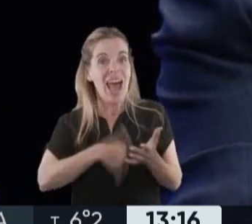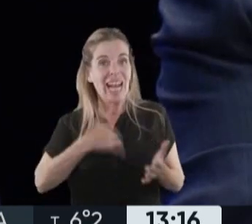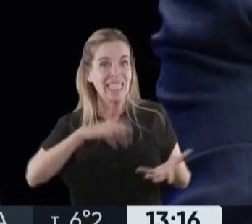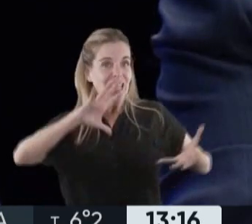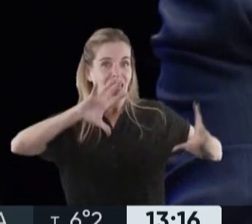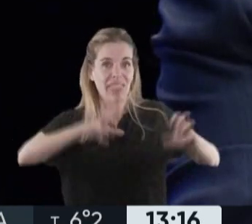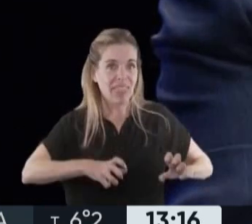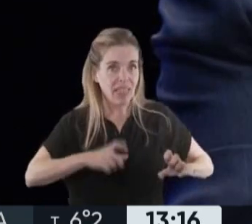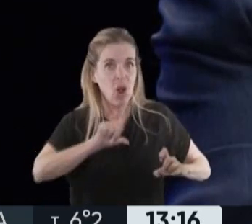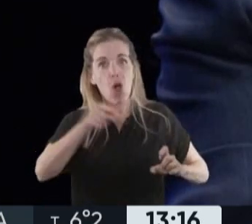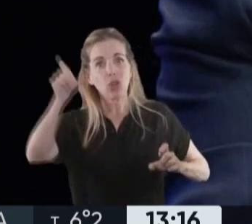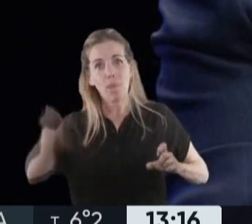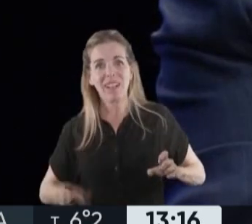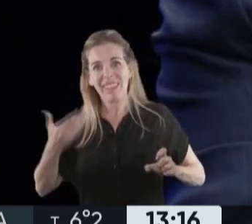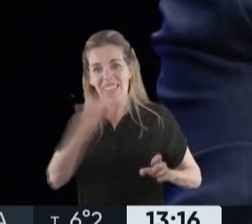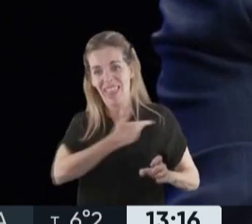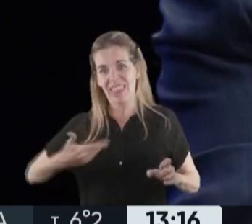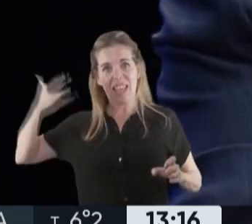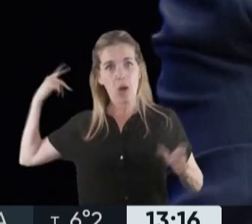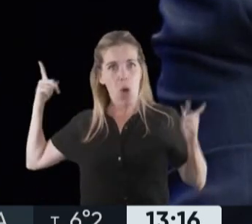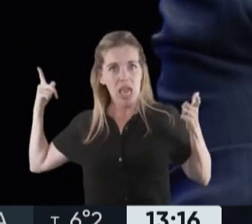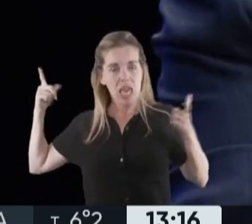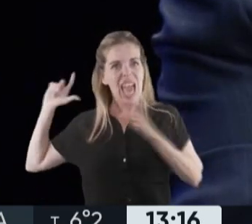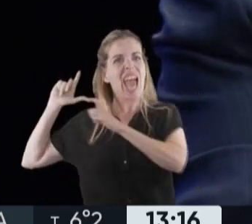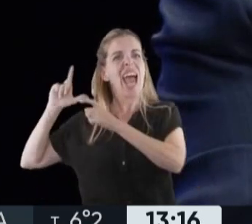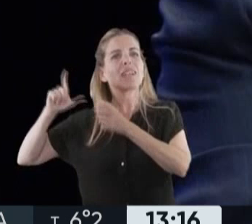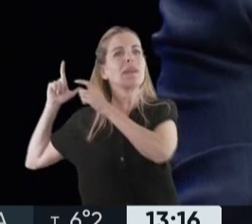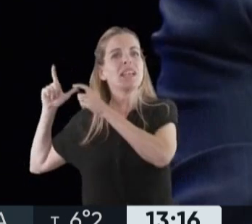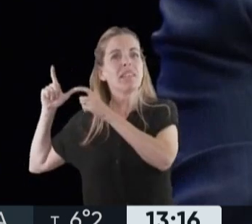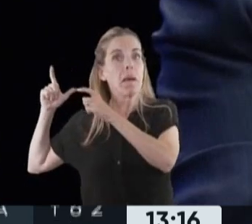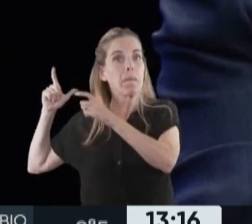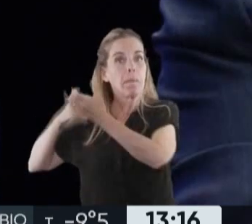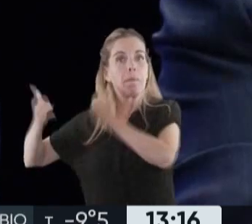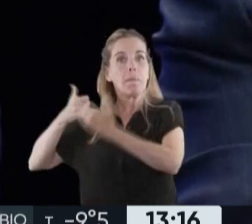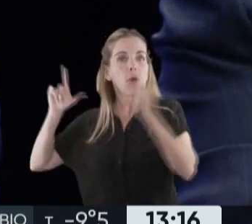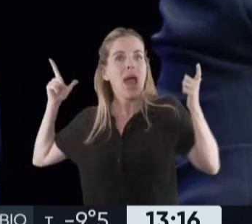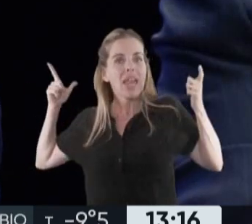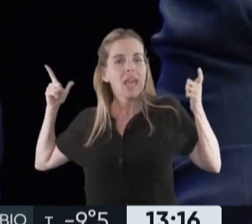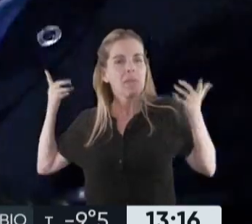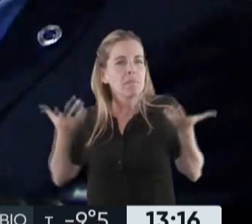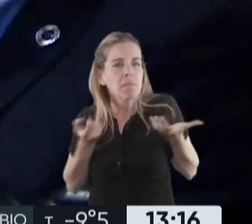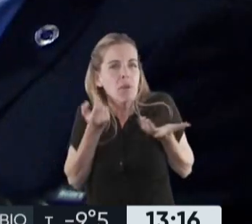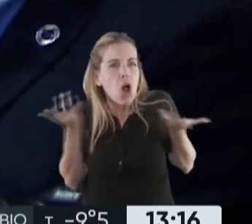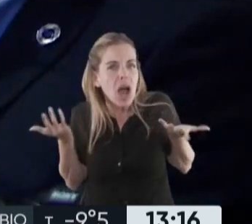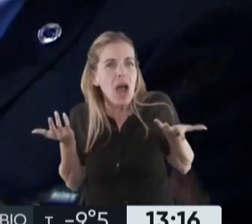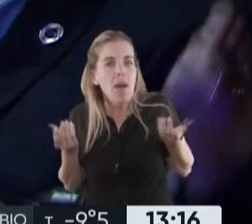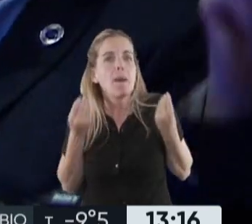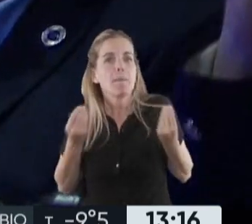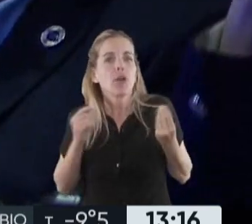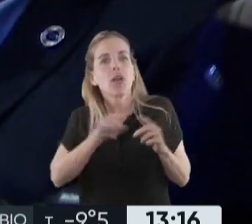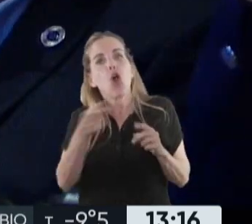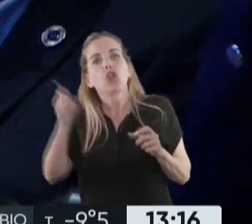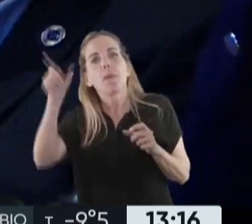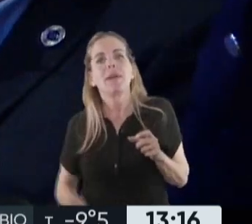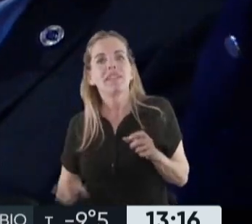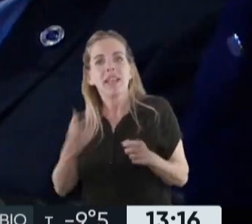Y la verdad es poca la experiencia que me pueden brindar en ese punto. Porque las salidas que tuvieron